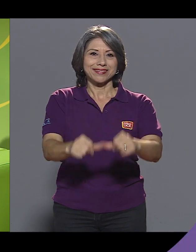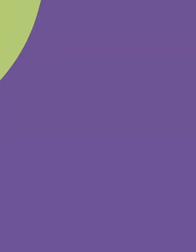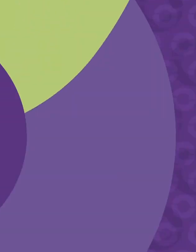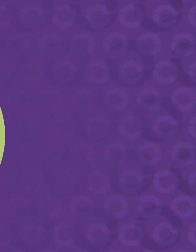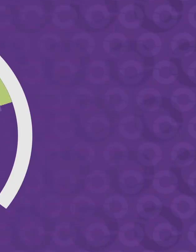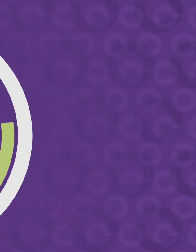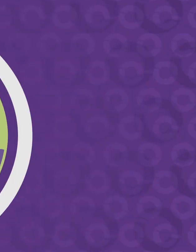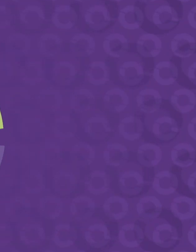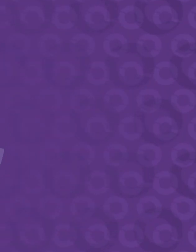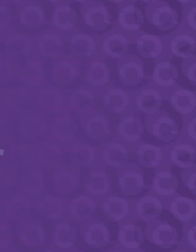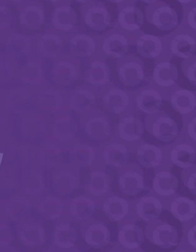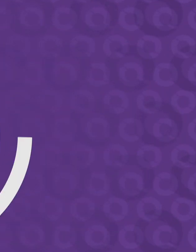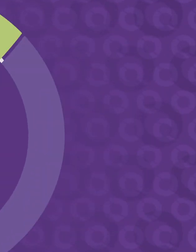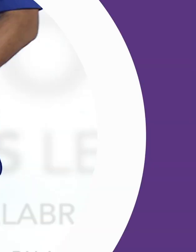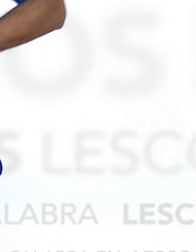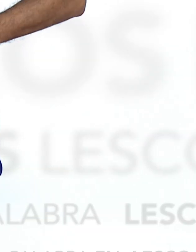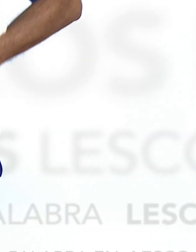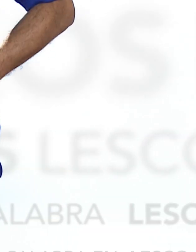regreso.